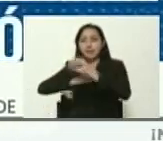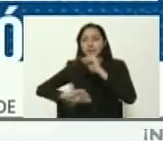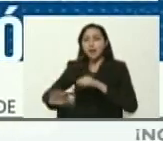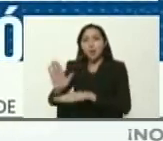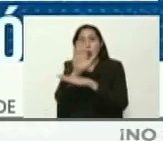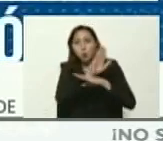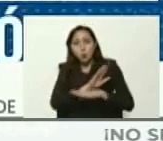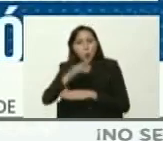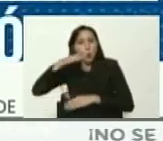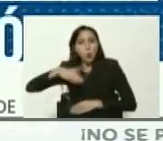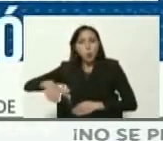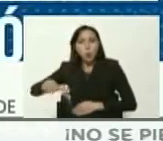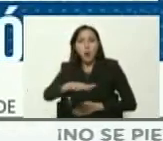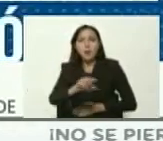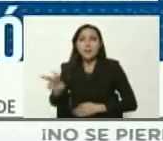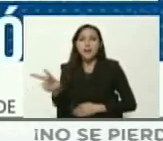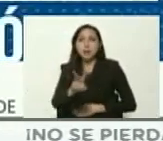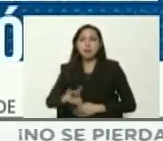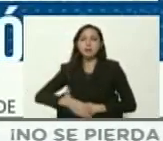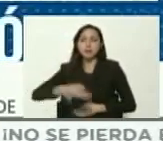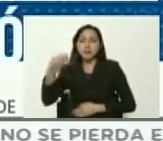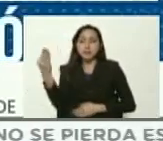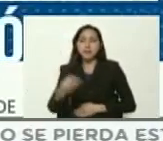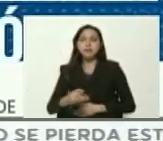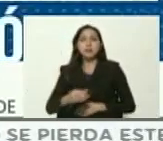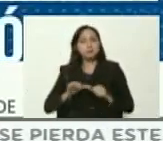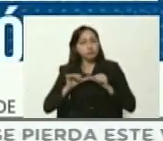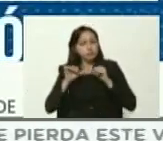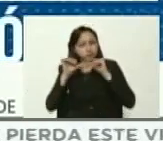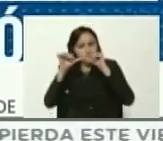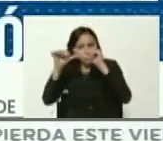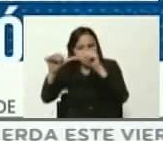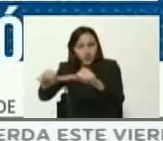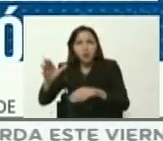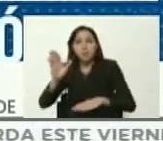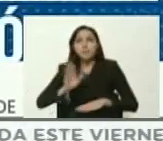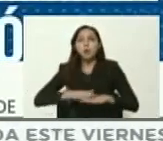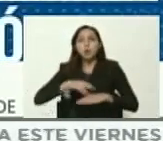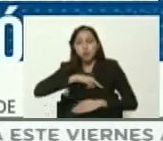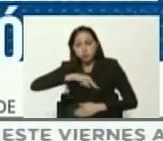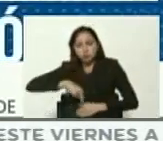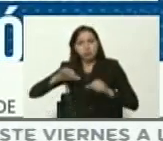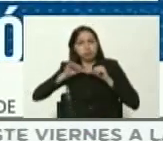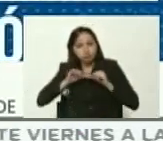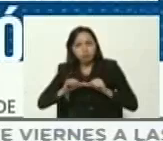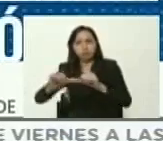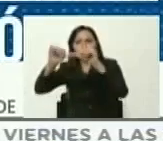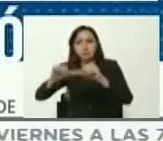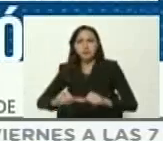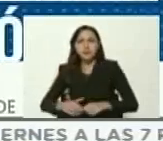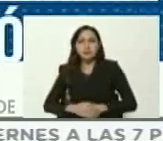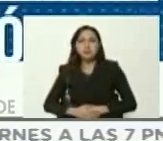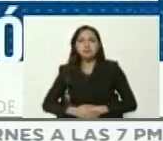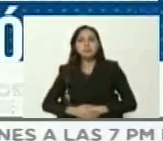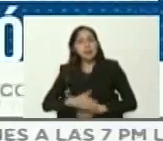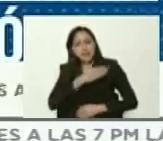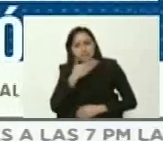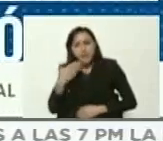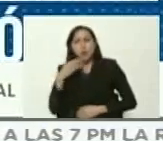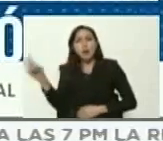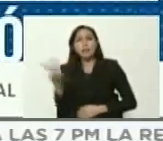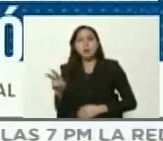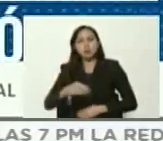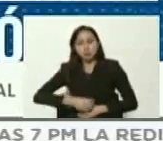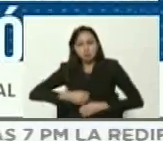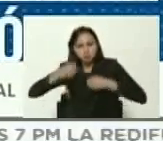protección del pueblo de Venezuela y para salir adelante. Porque vamos a salir adelante, vamos a recuperar esta patria,